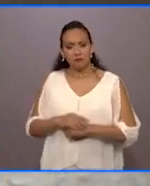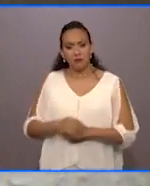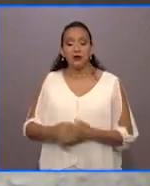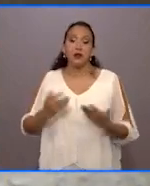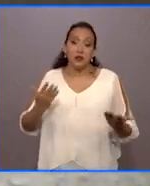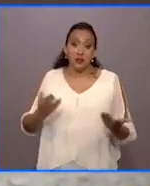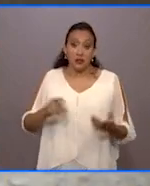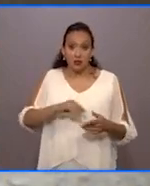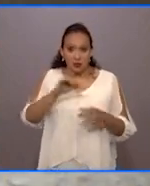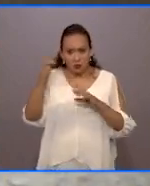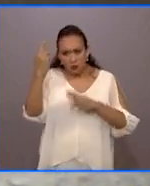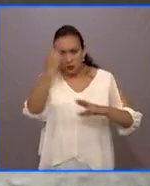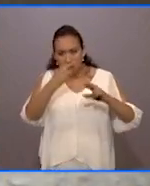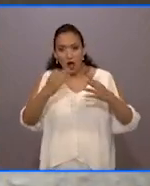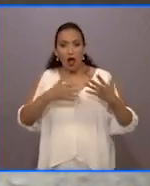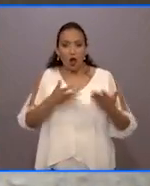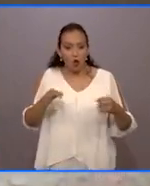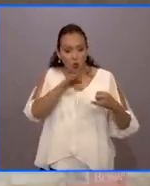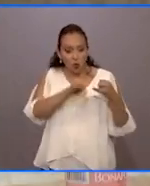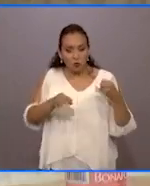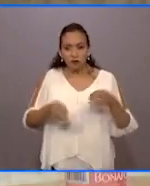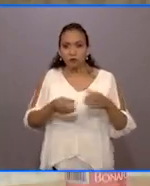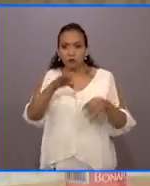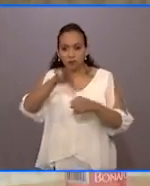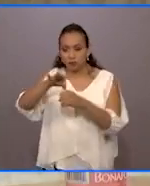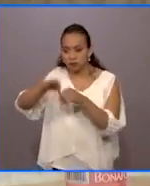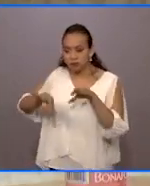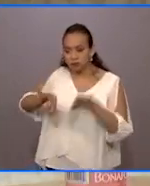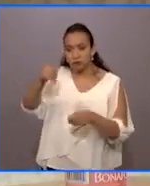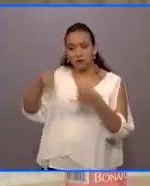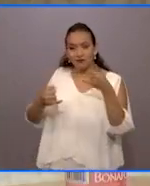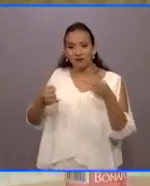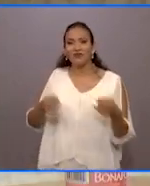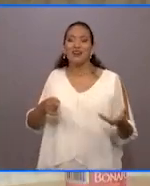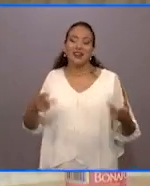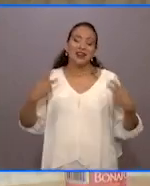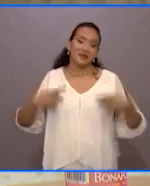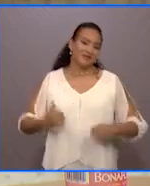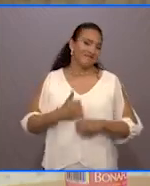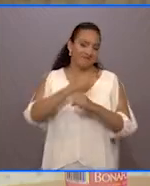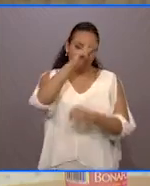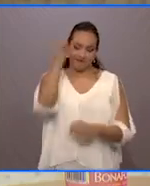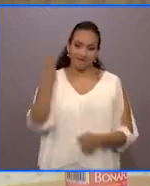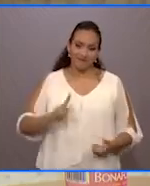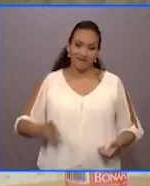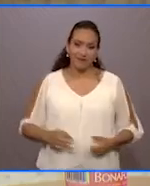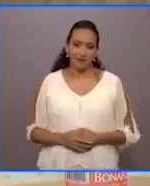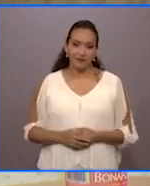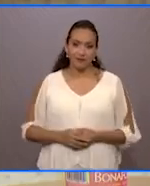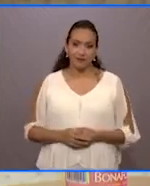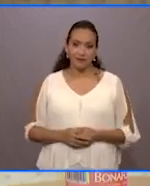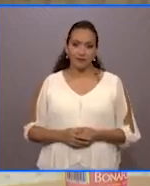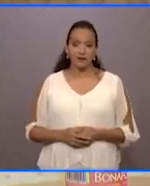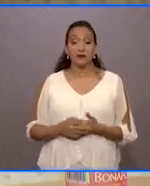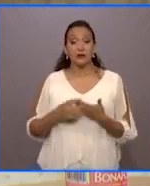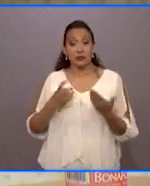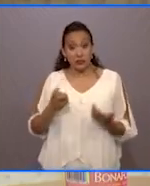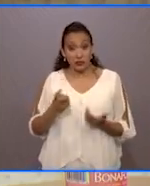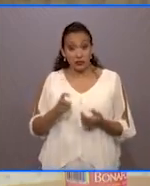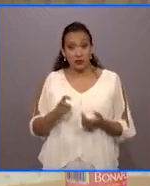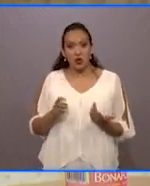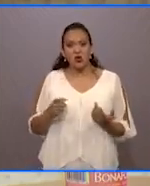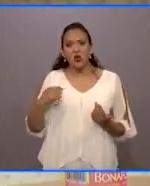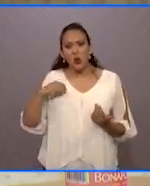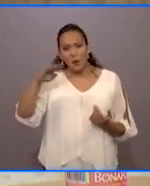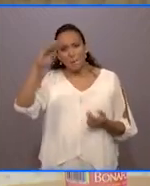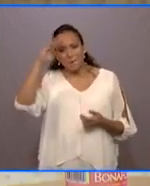el resultado de la elección de personas juzgadoras afectará a la población en general. ¿Las respuestas pudieron haber cambiado algo? Yo